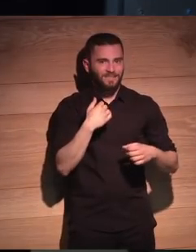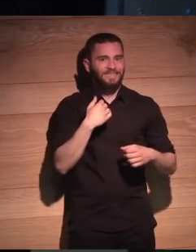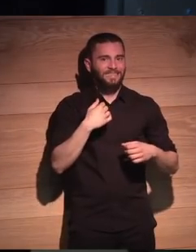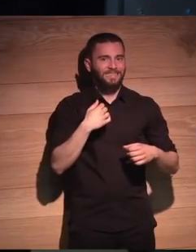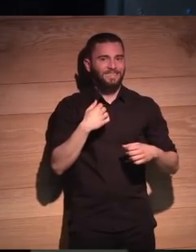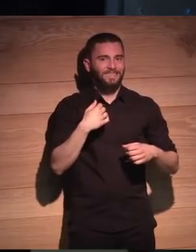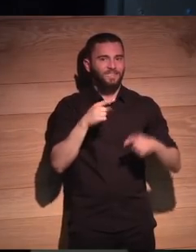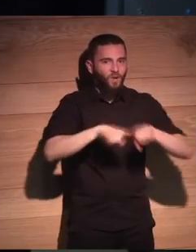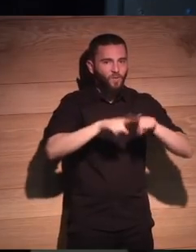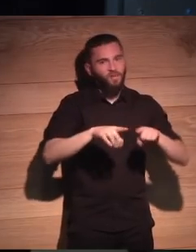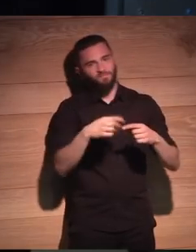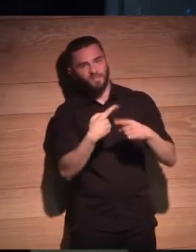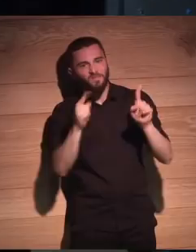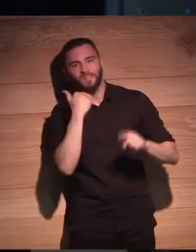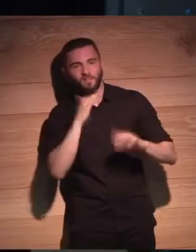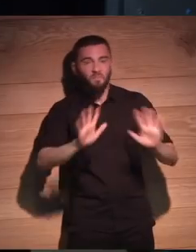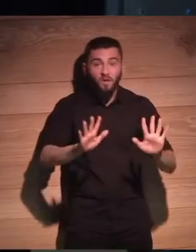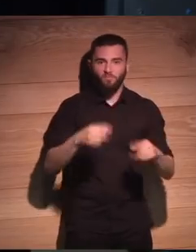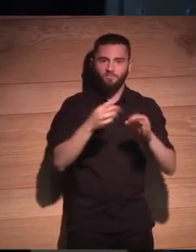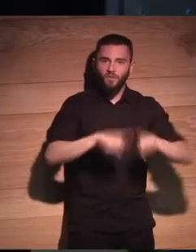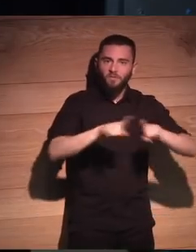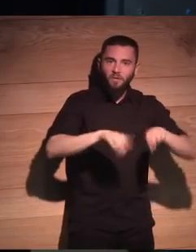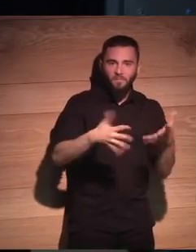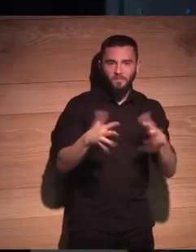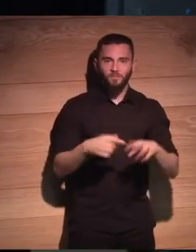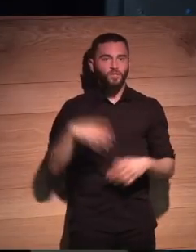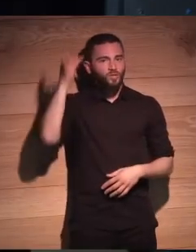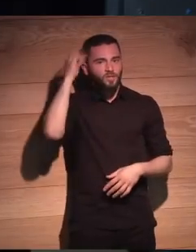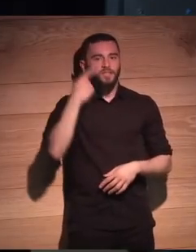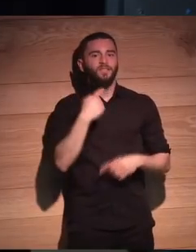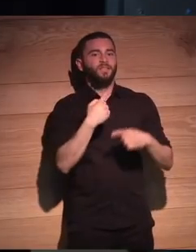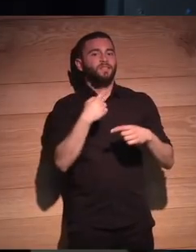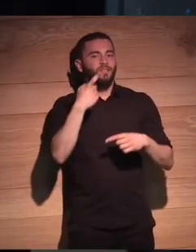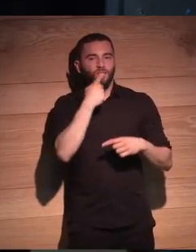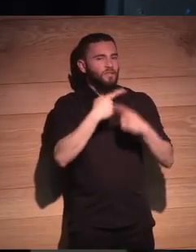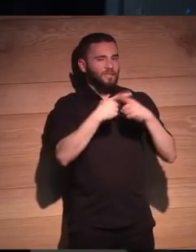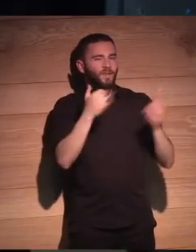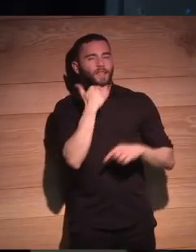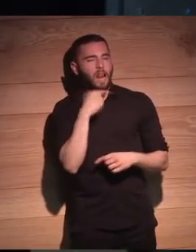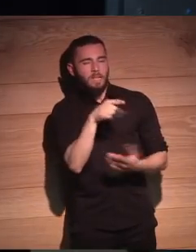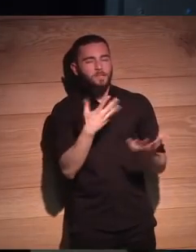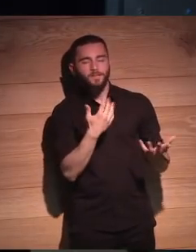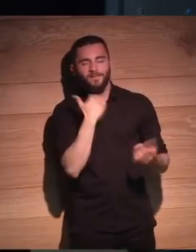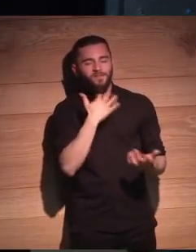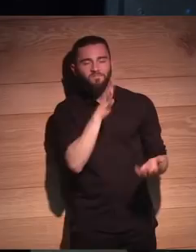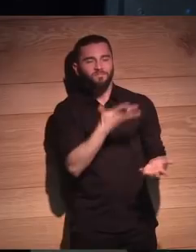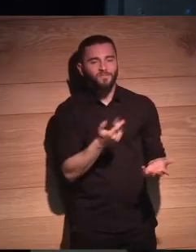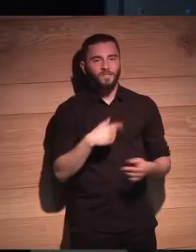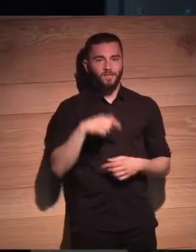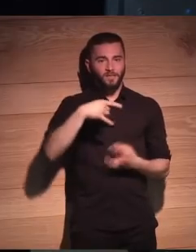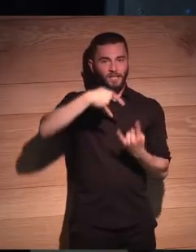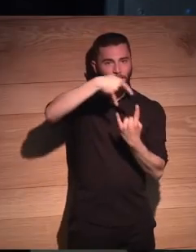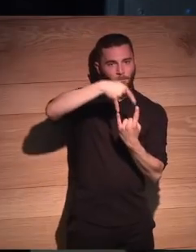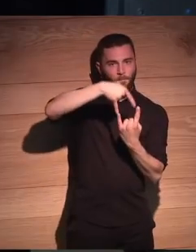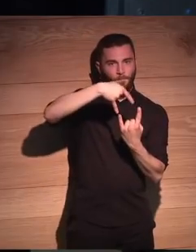Algunas. Algo debe tener ese pelo. Sonia, por ejemplo, brutal. Red Sonia. Esas vampirelas, también para